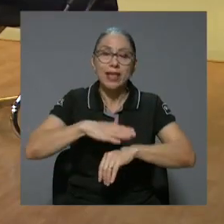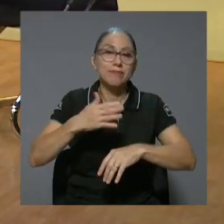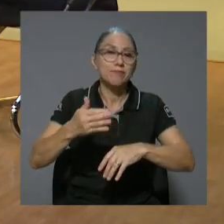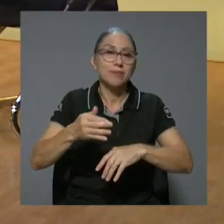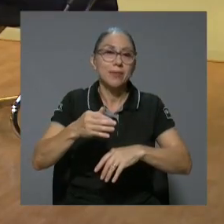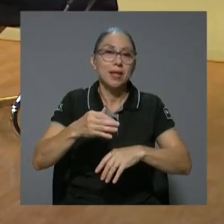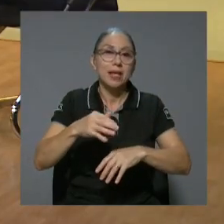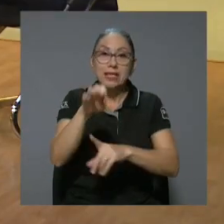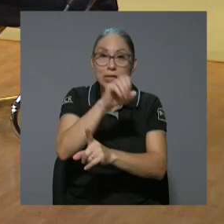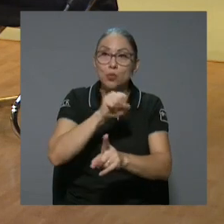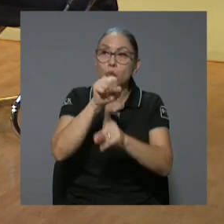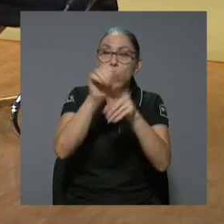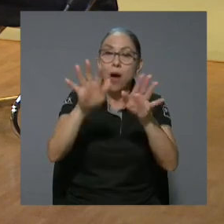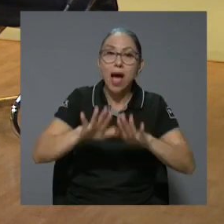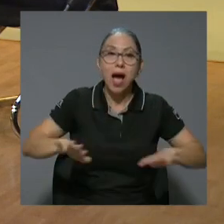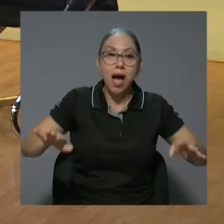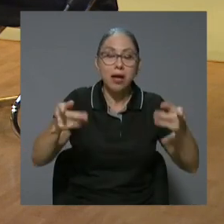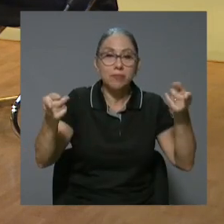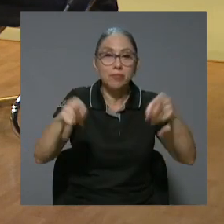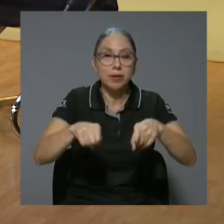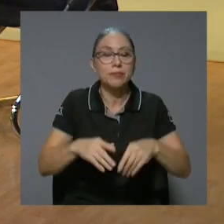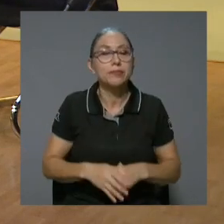los entornos y